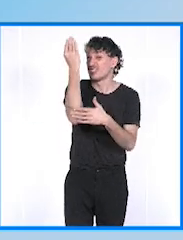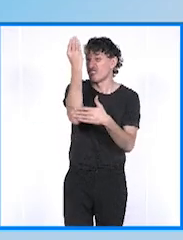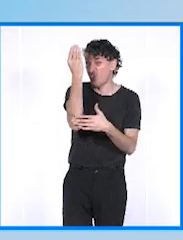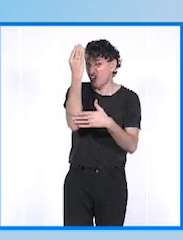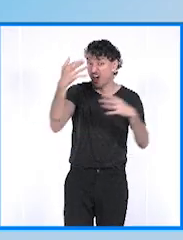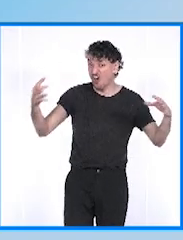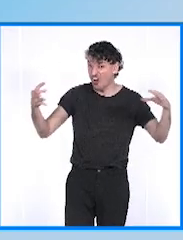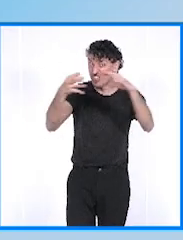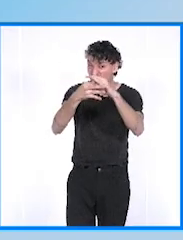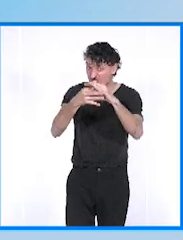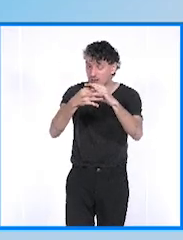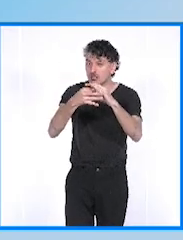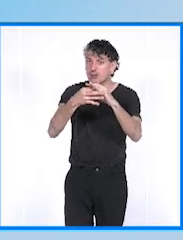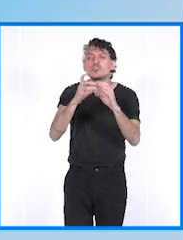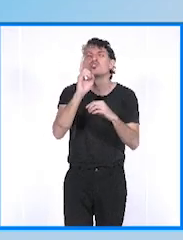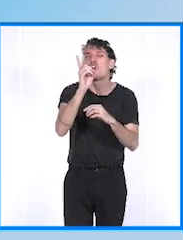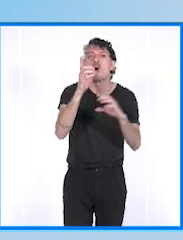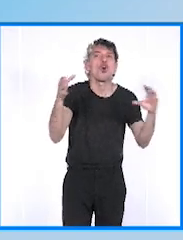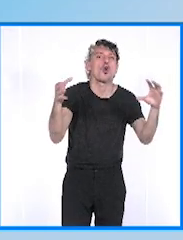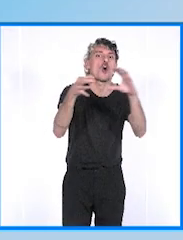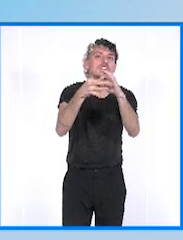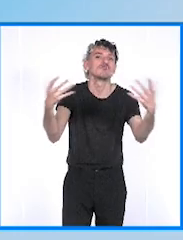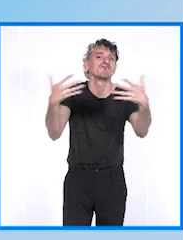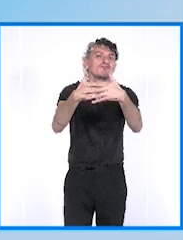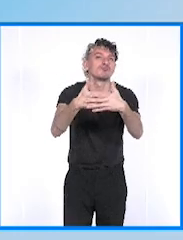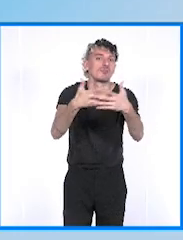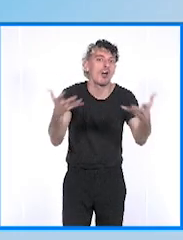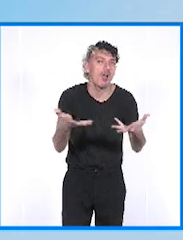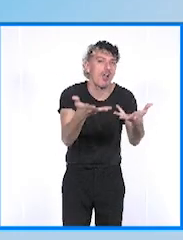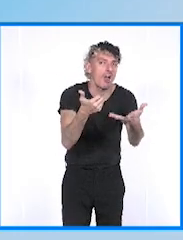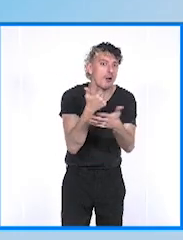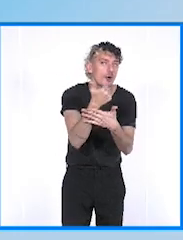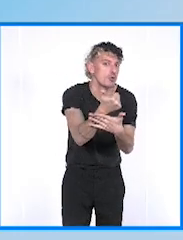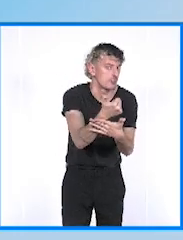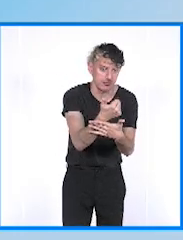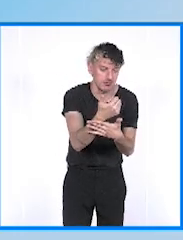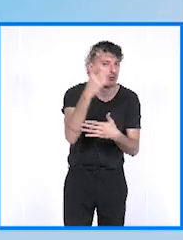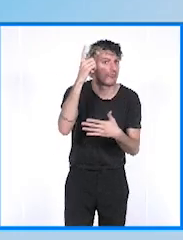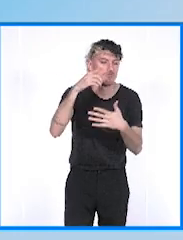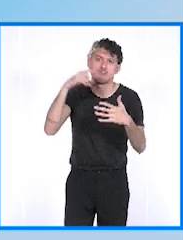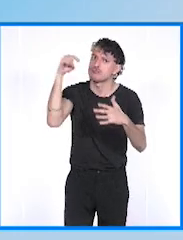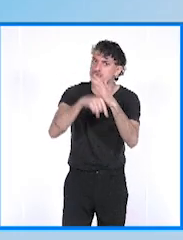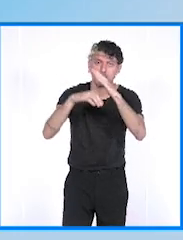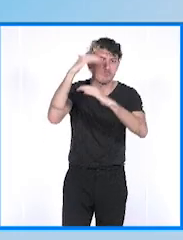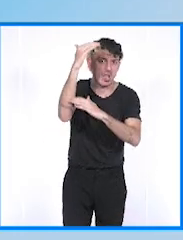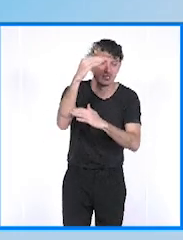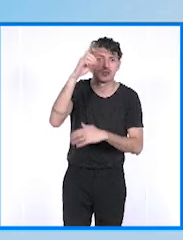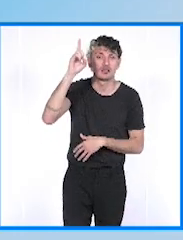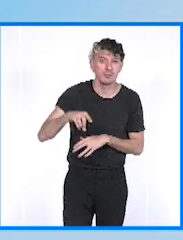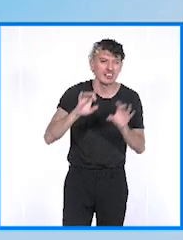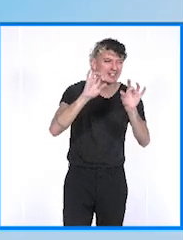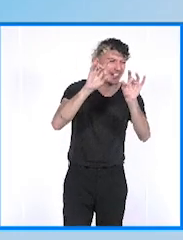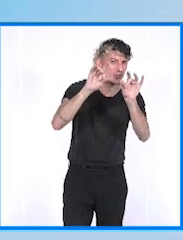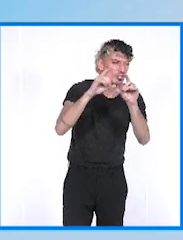comunitaria no que va un poquito más allá de hacer esas conexiones además hemos visto que como patrón común a los diferentes territorios las